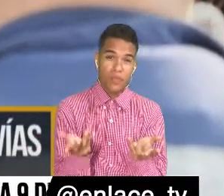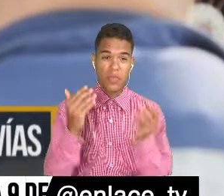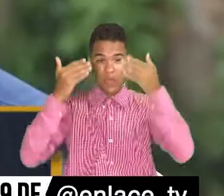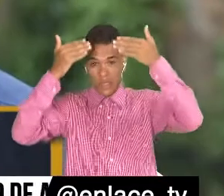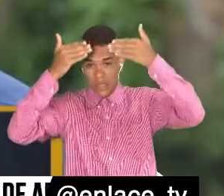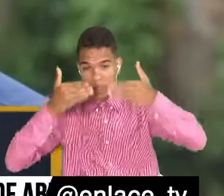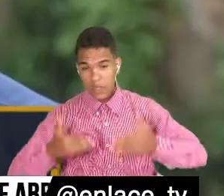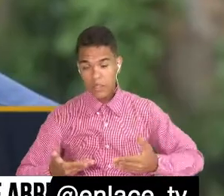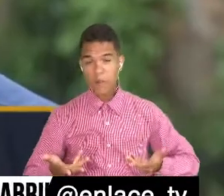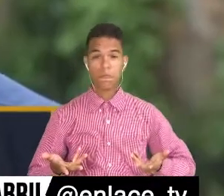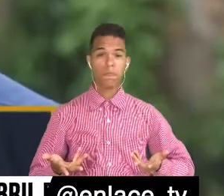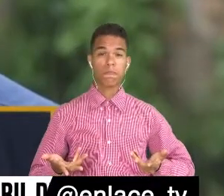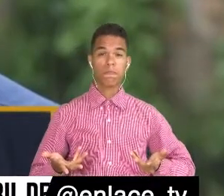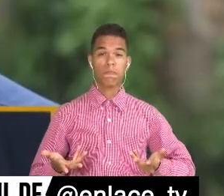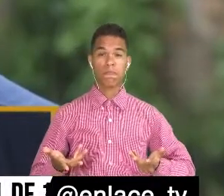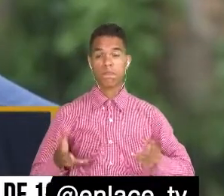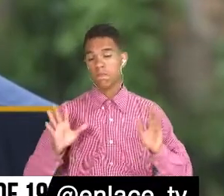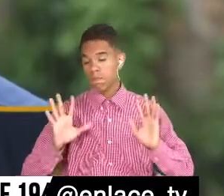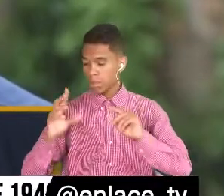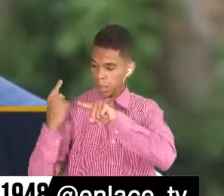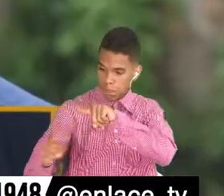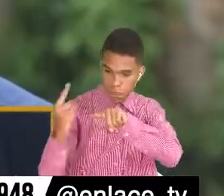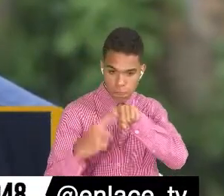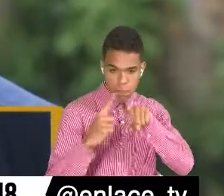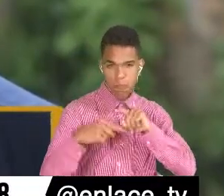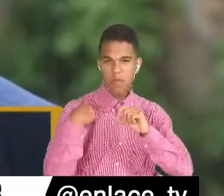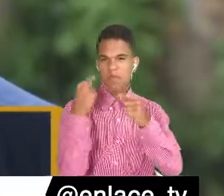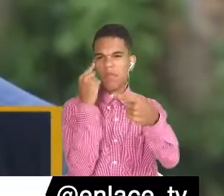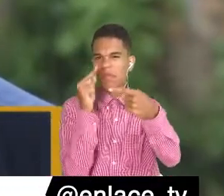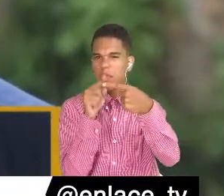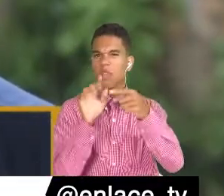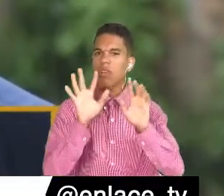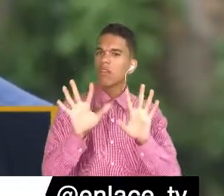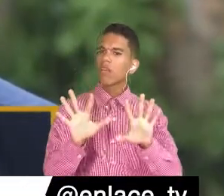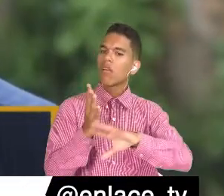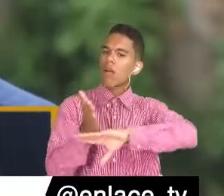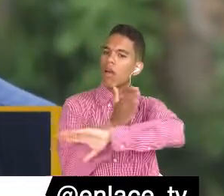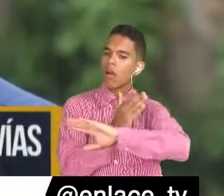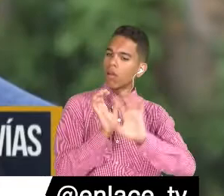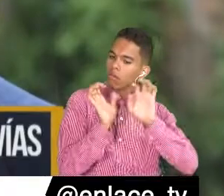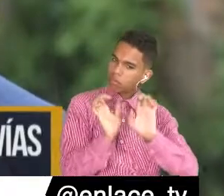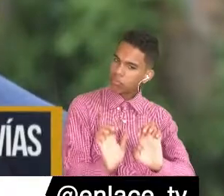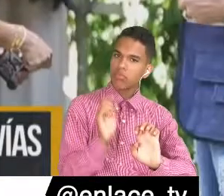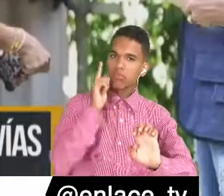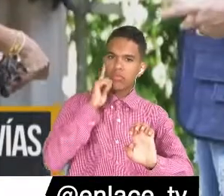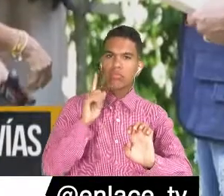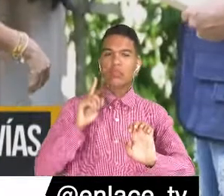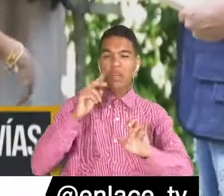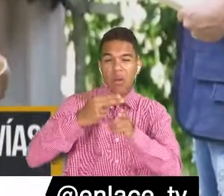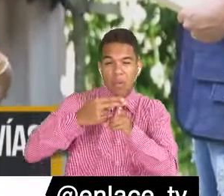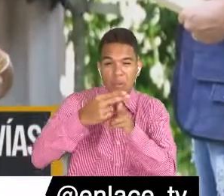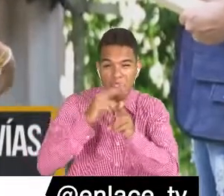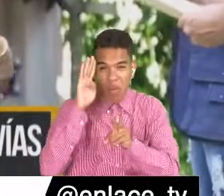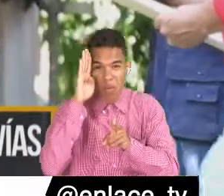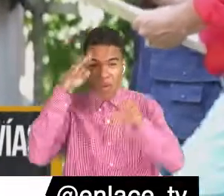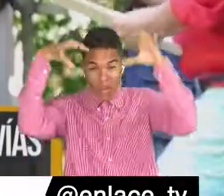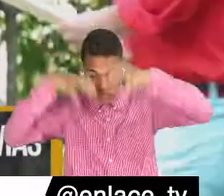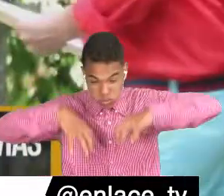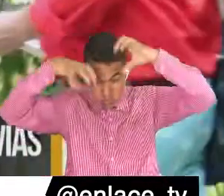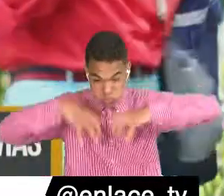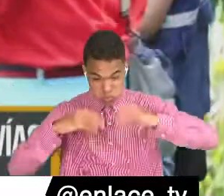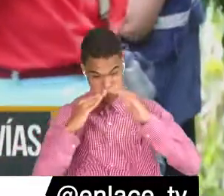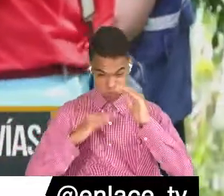discapacitados. Y bueno, esto se hace con el fin de prevenir cualquier, de pronto Dios no quiera, inundación. Líderes comunales de ese sector